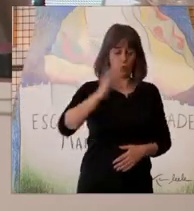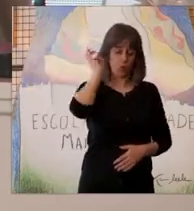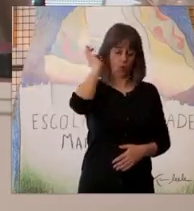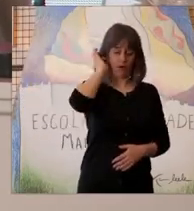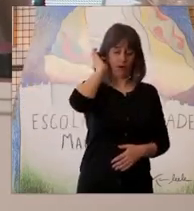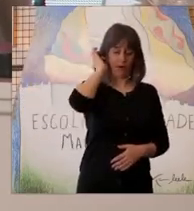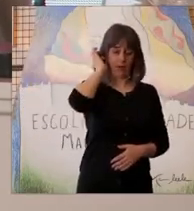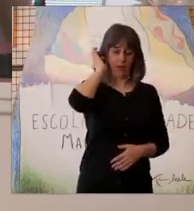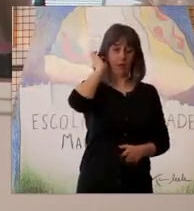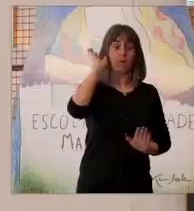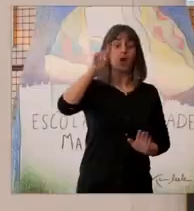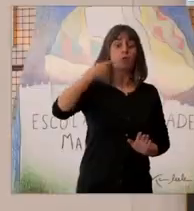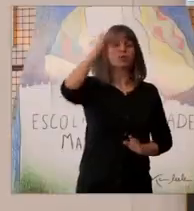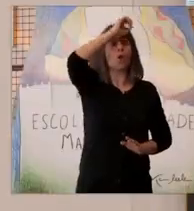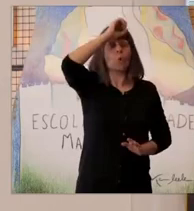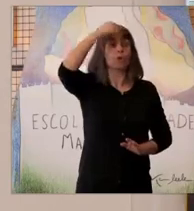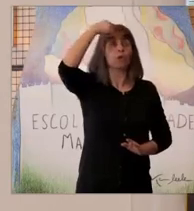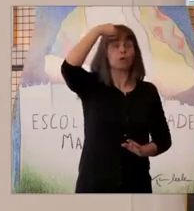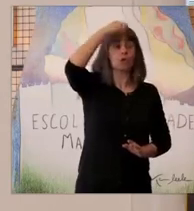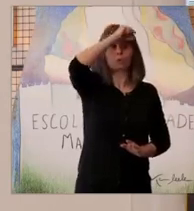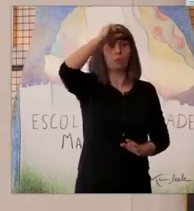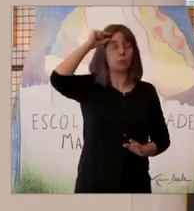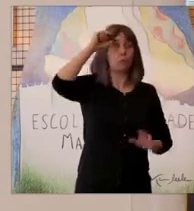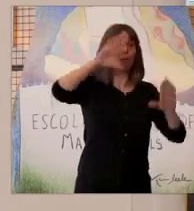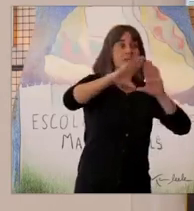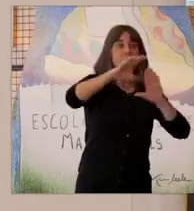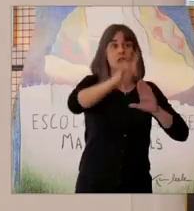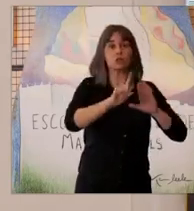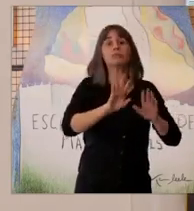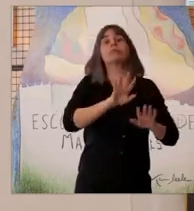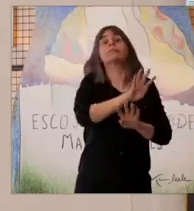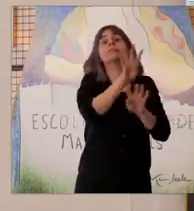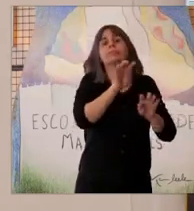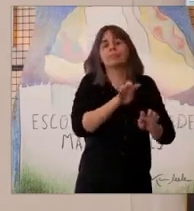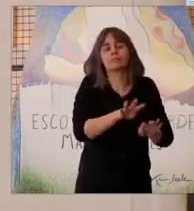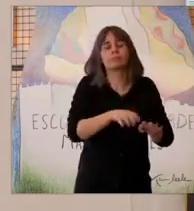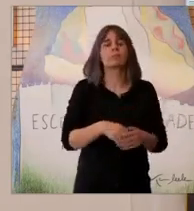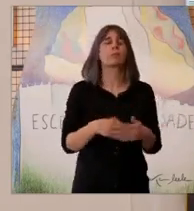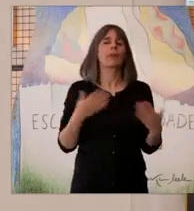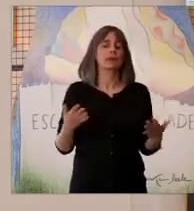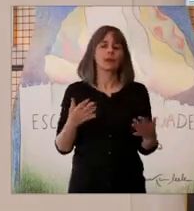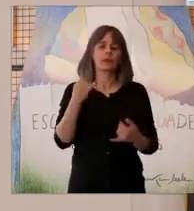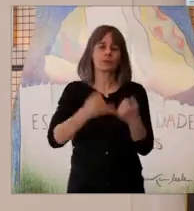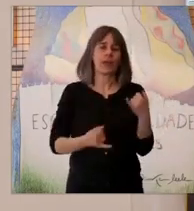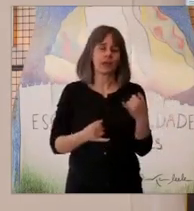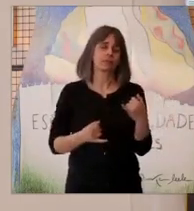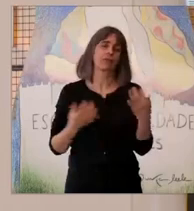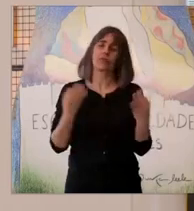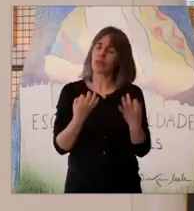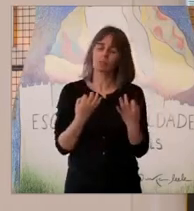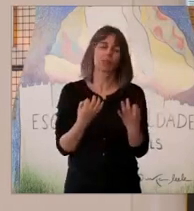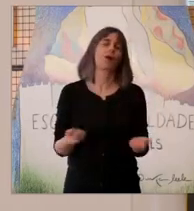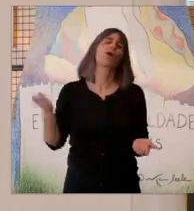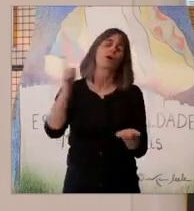ser feminista o mirar de esa manera entonces creo que volvemos siempre a la educación y